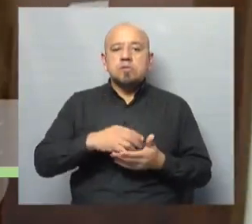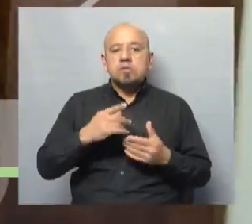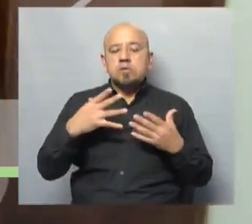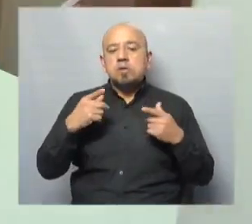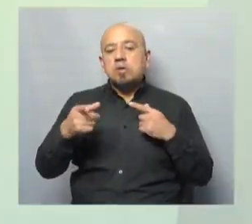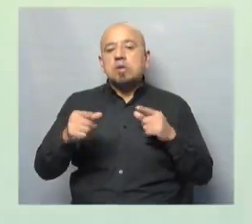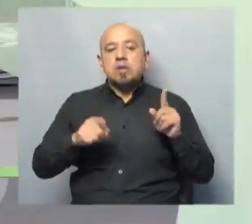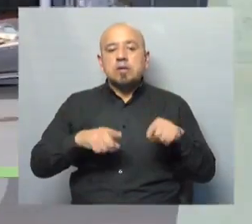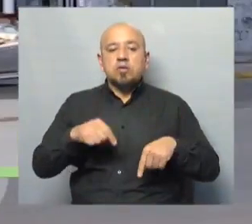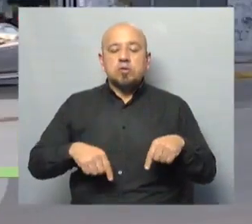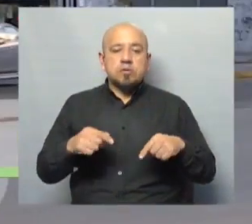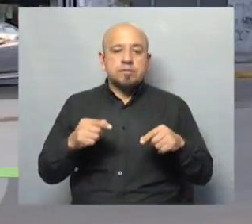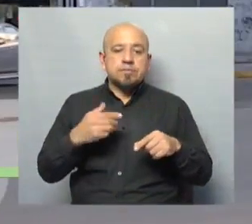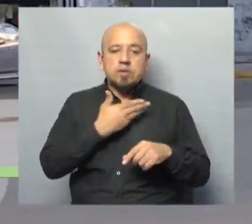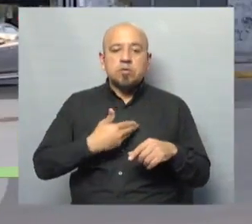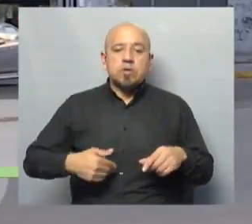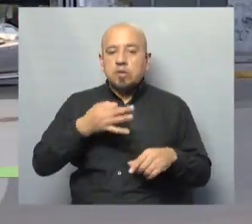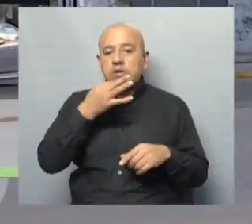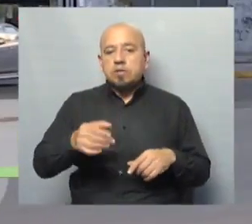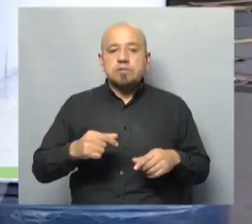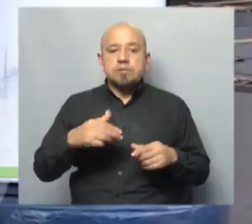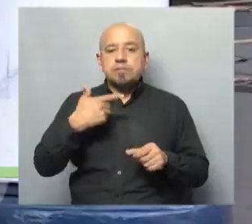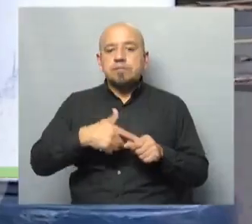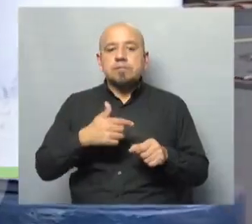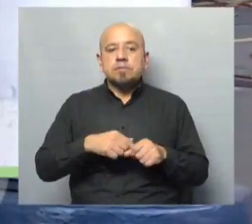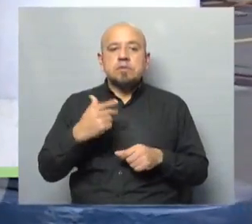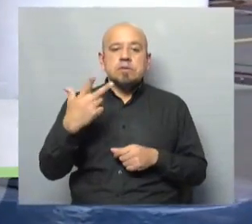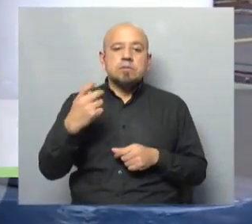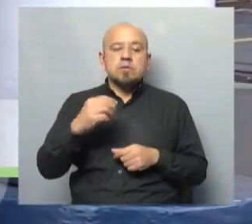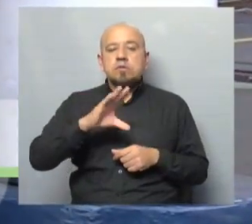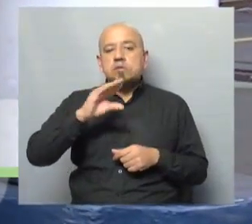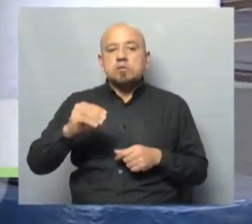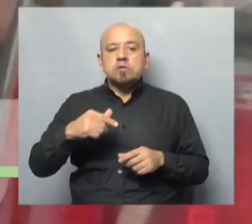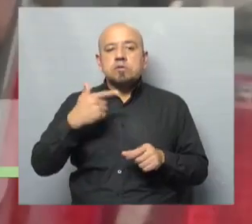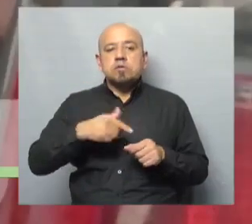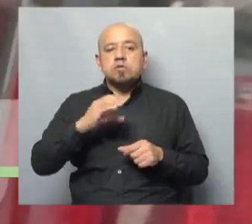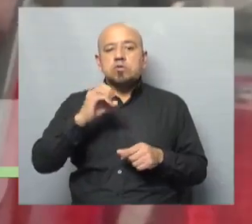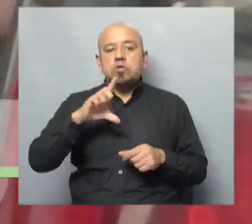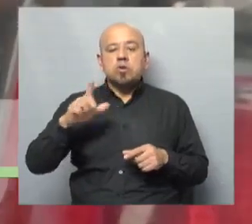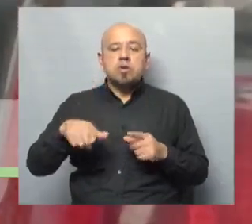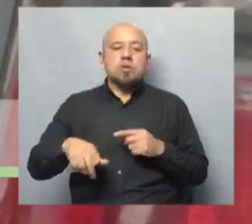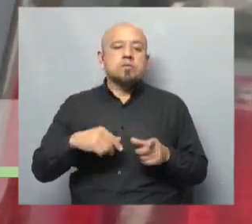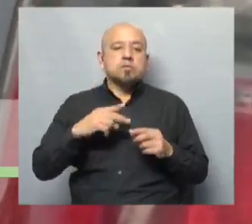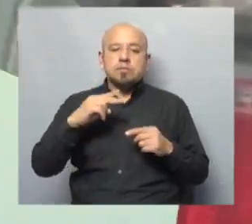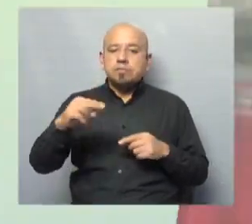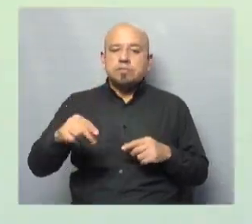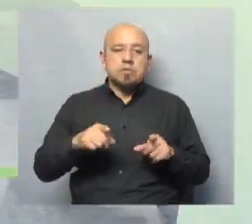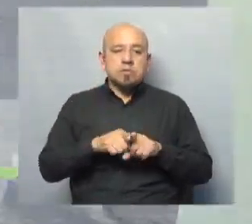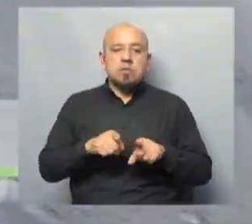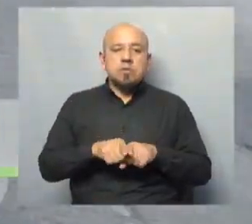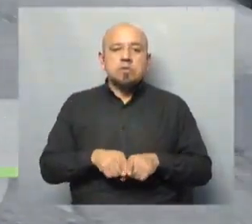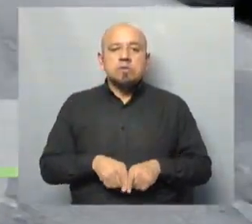la actual gestión el gobierno anunció que la nafta baja tres pesos mañana el gasoil y el súper gas mantienen sus precios